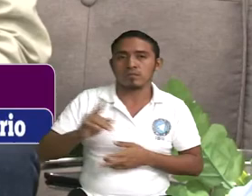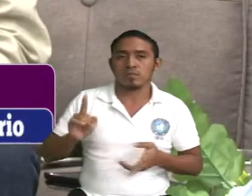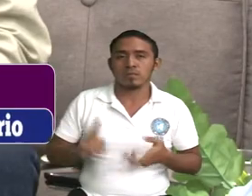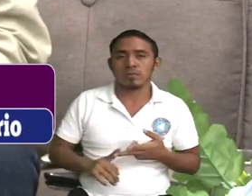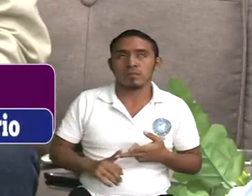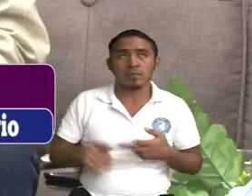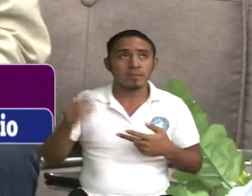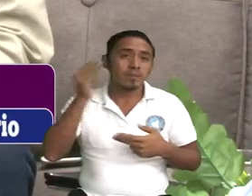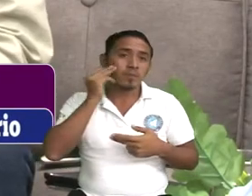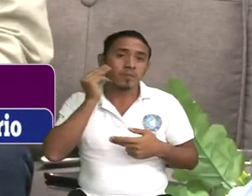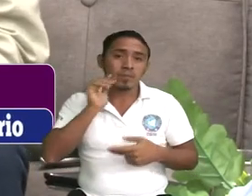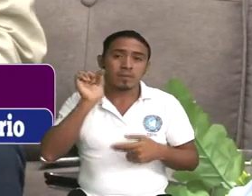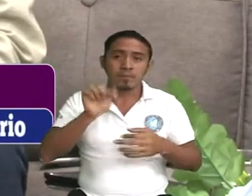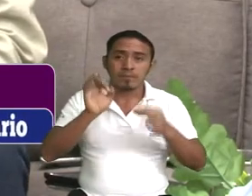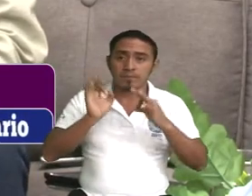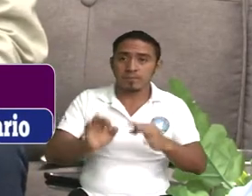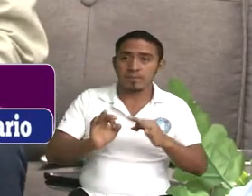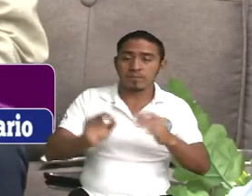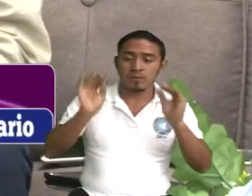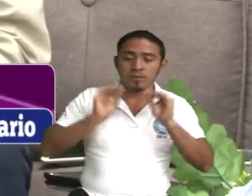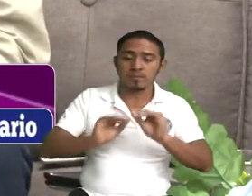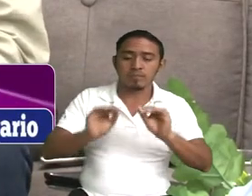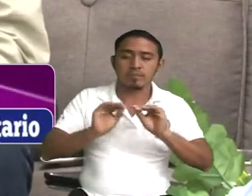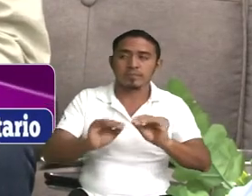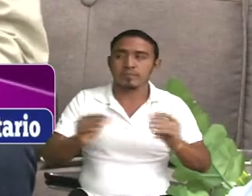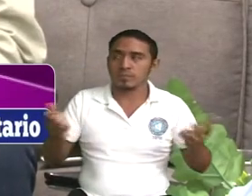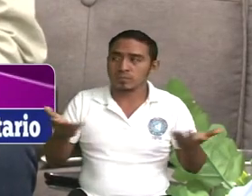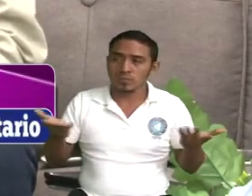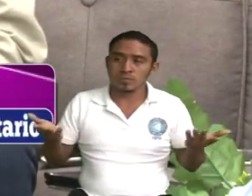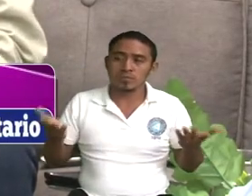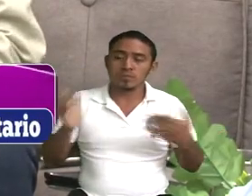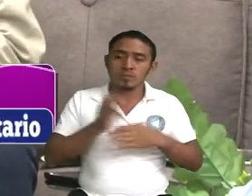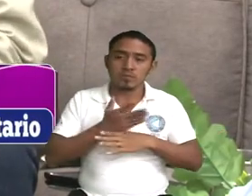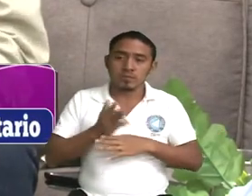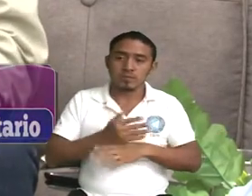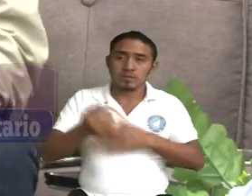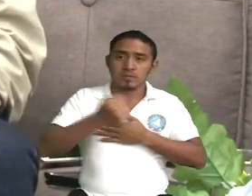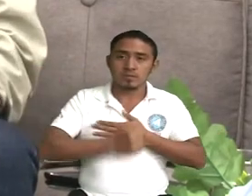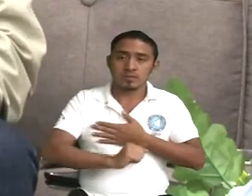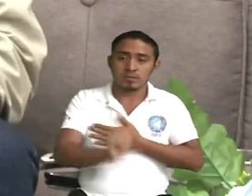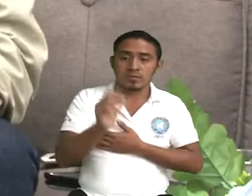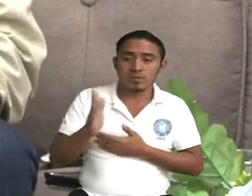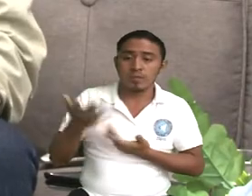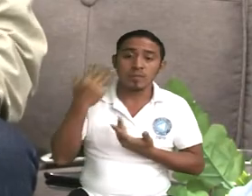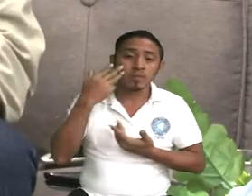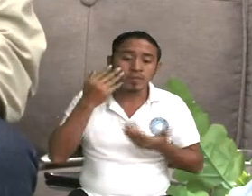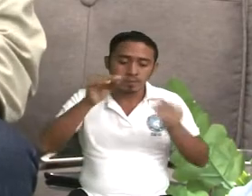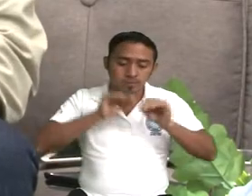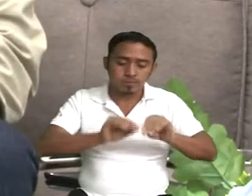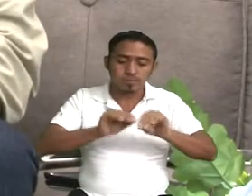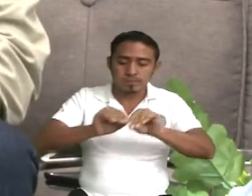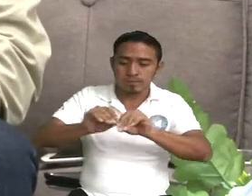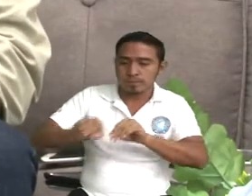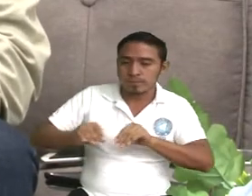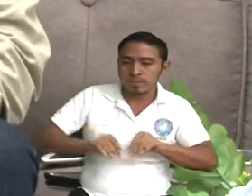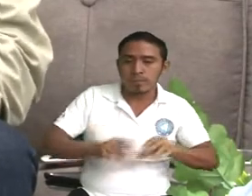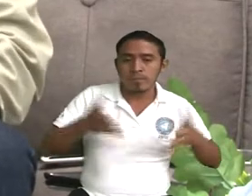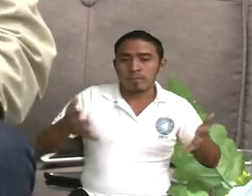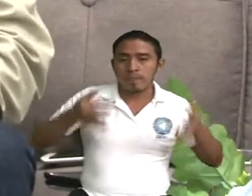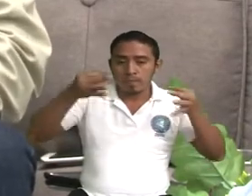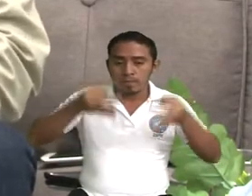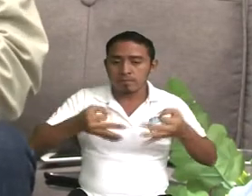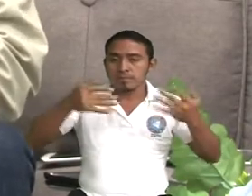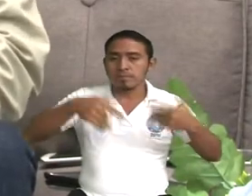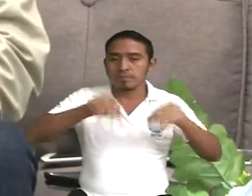descansa la formación de los hijos. Normalmente son ellas las que se ocupan de manera directa